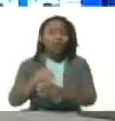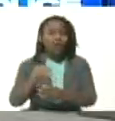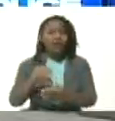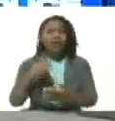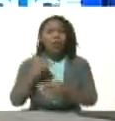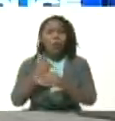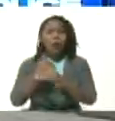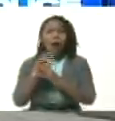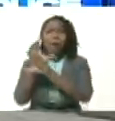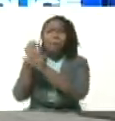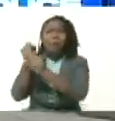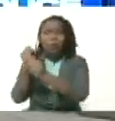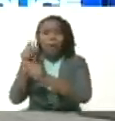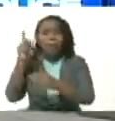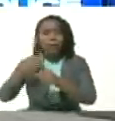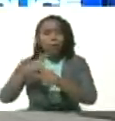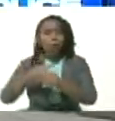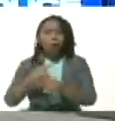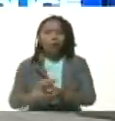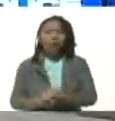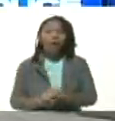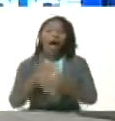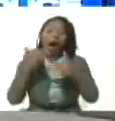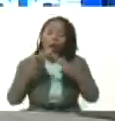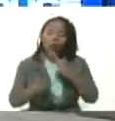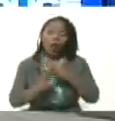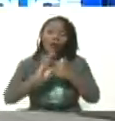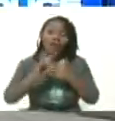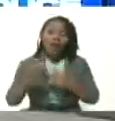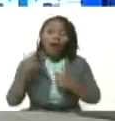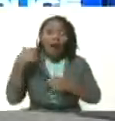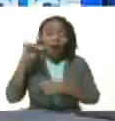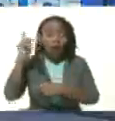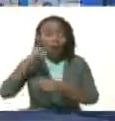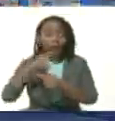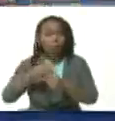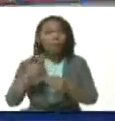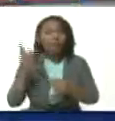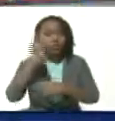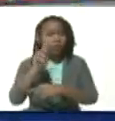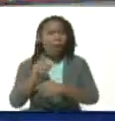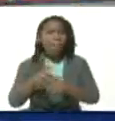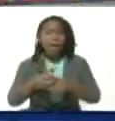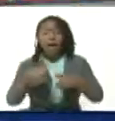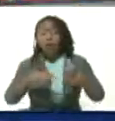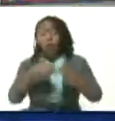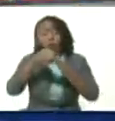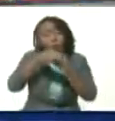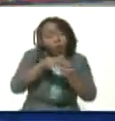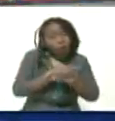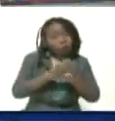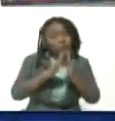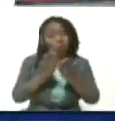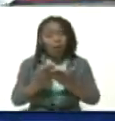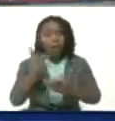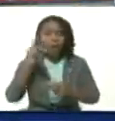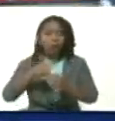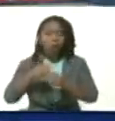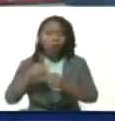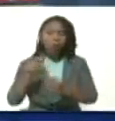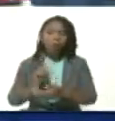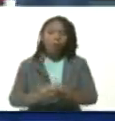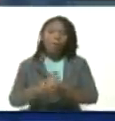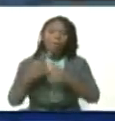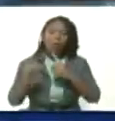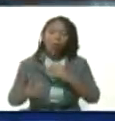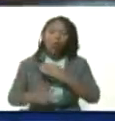petróleo seguirá existiendo y sus derivados, y Venezuela seguirá teniendo la mayor reserva mundial de petróleo, y la